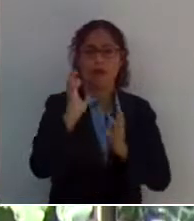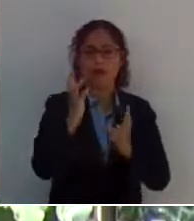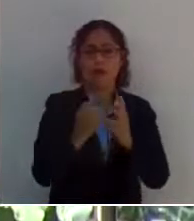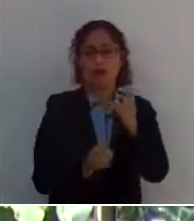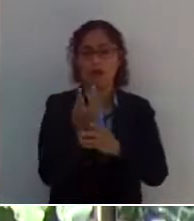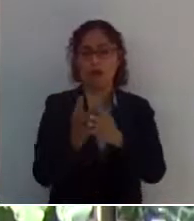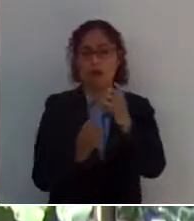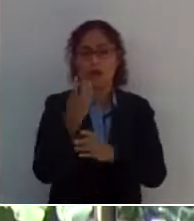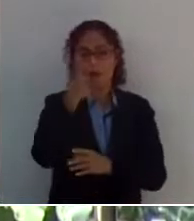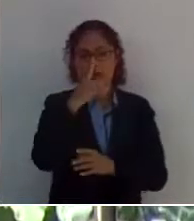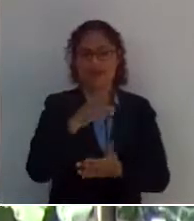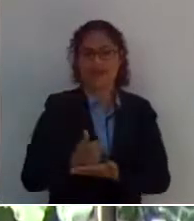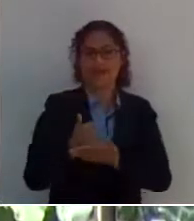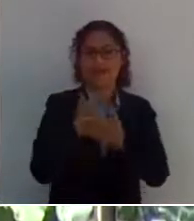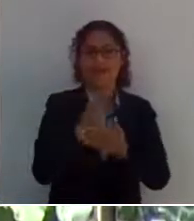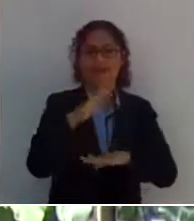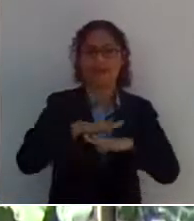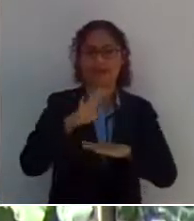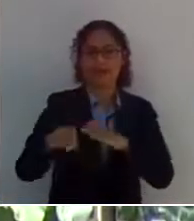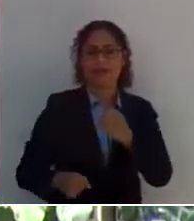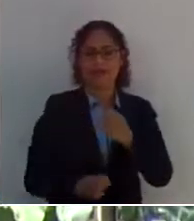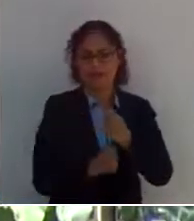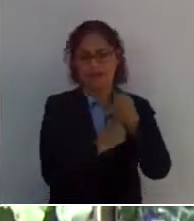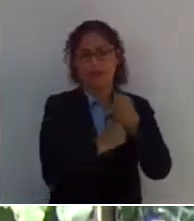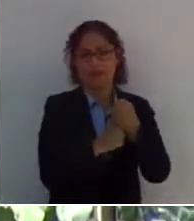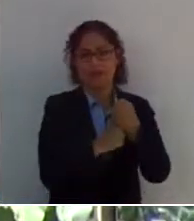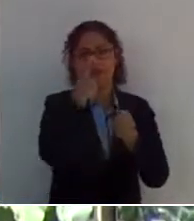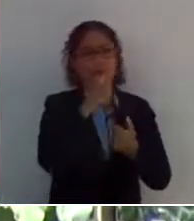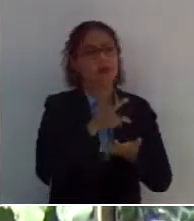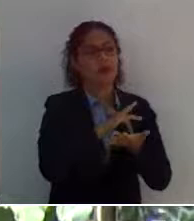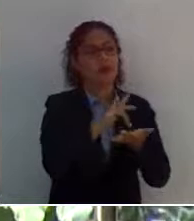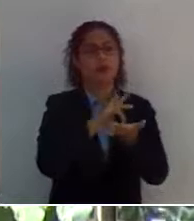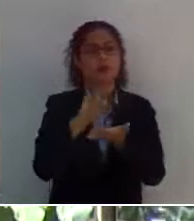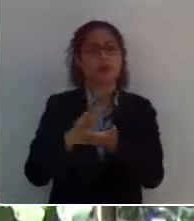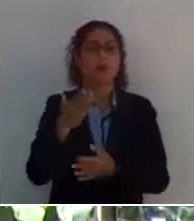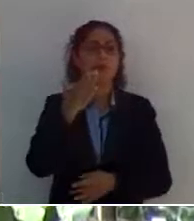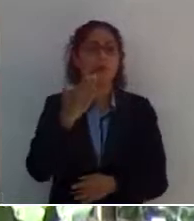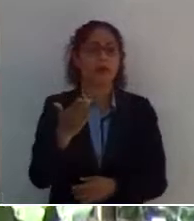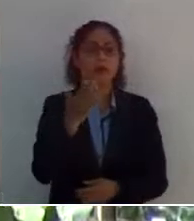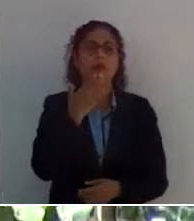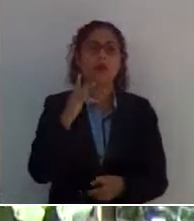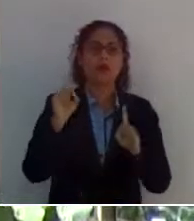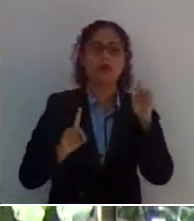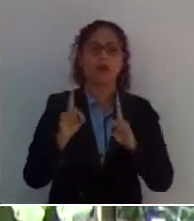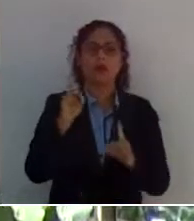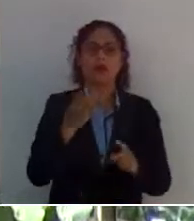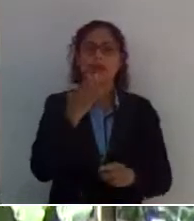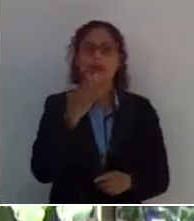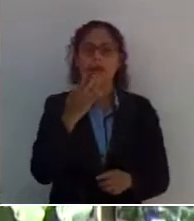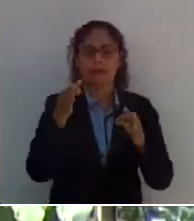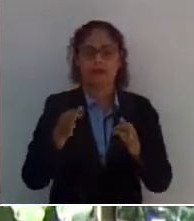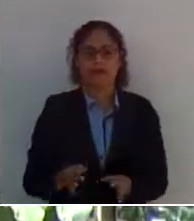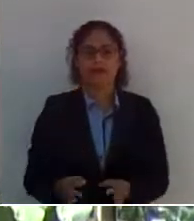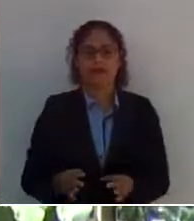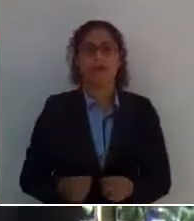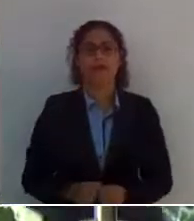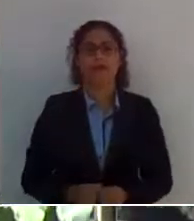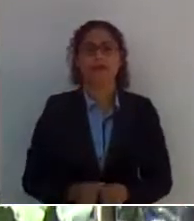fin de reforzar las acciones operativas y que nos han dado, sin duda alguna, solidez en la operación.